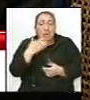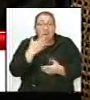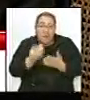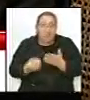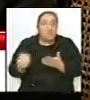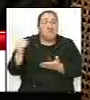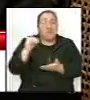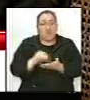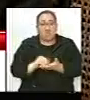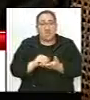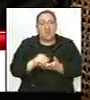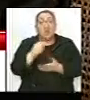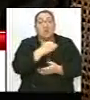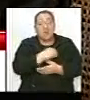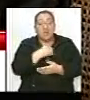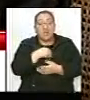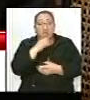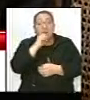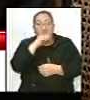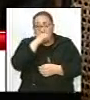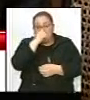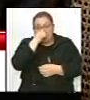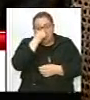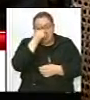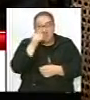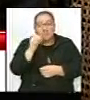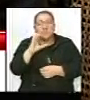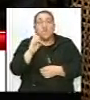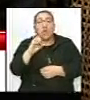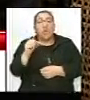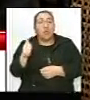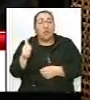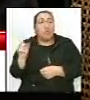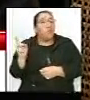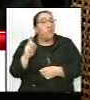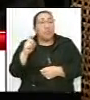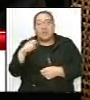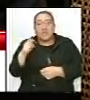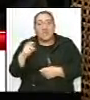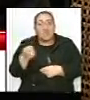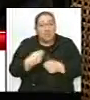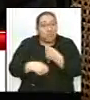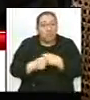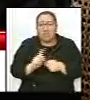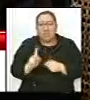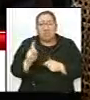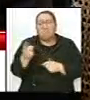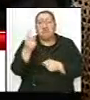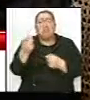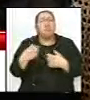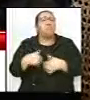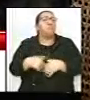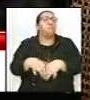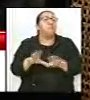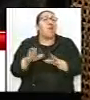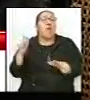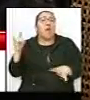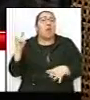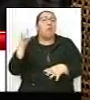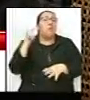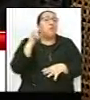Exterior, a él también le diré, pues la coca no necesita ministro de Comercio Exterior. Solitos, se lo llevan en